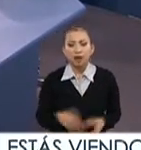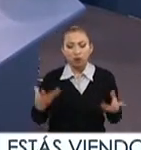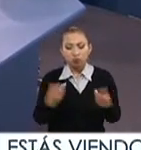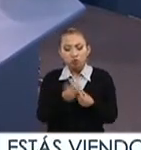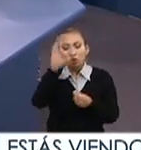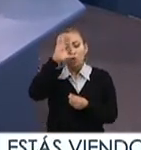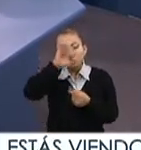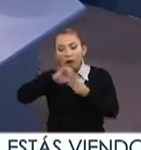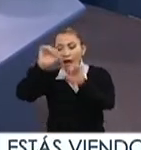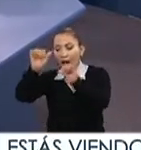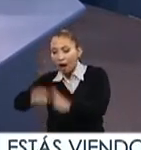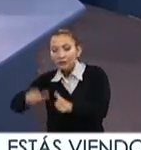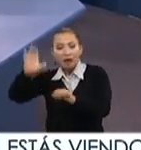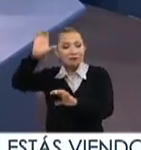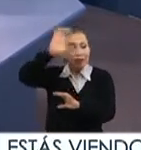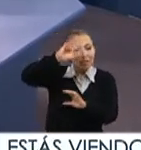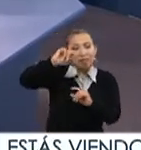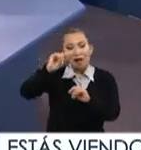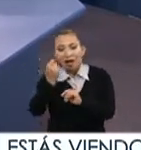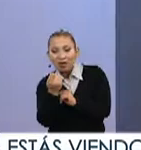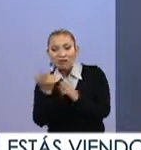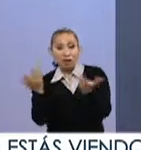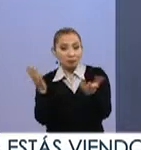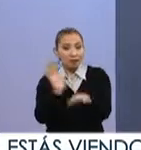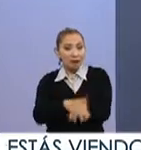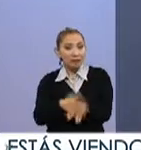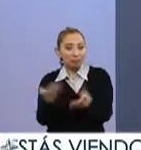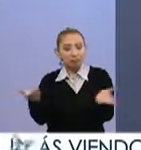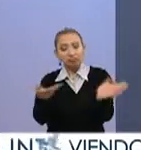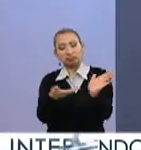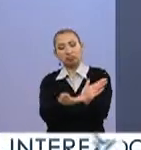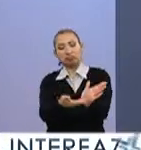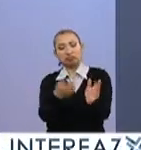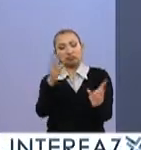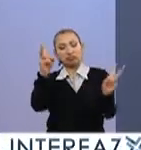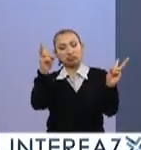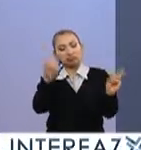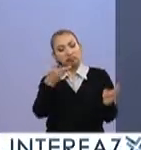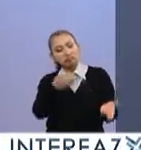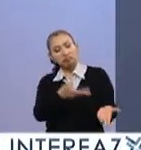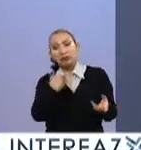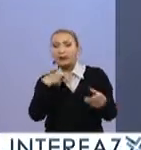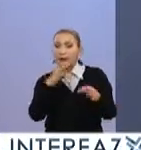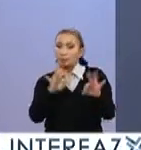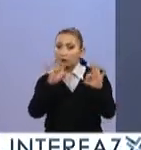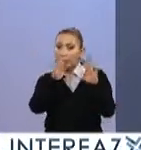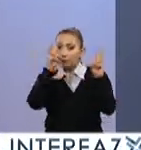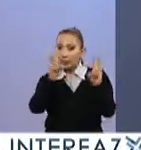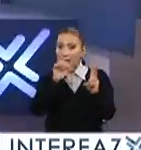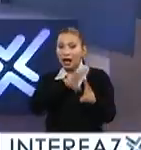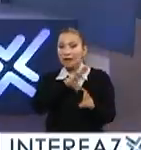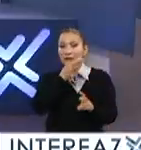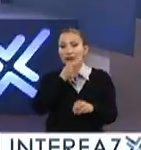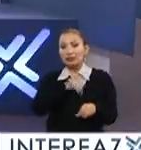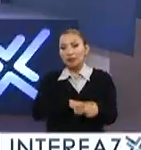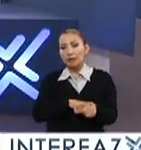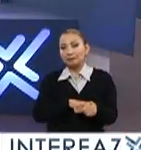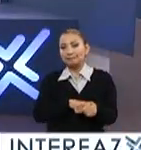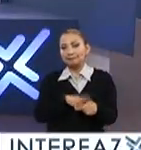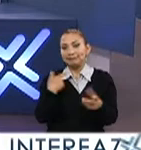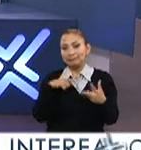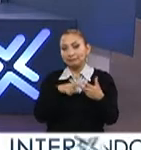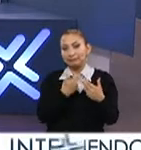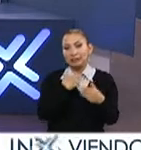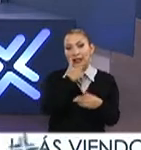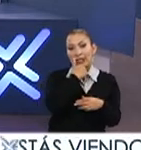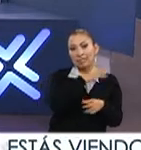la cultura, el arte, la ciencia, la tecnología y sobre todo poner en la mesa de discusión temas relevantes. El Live Festival, que tiene su origen